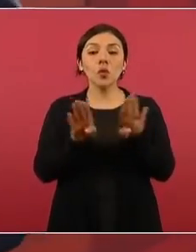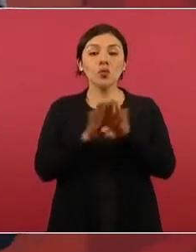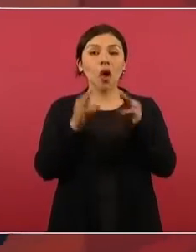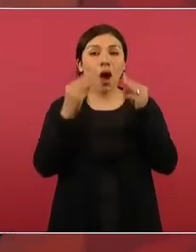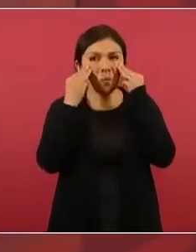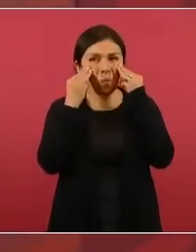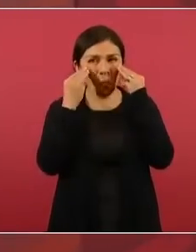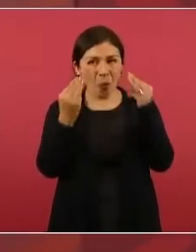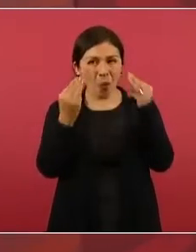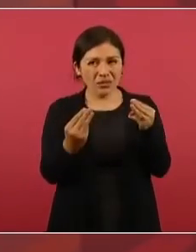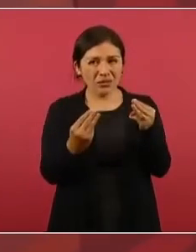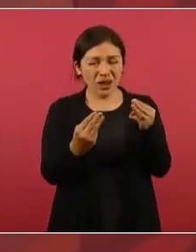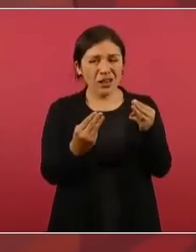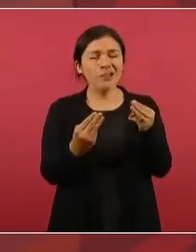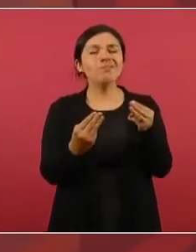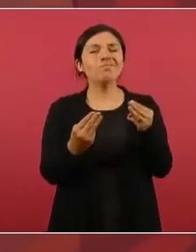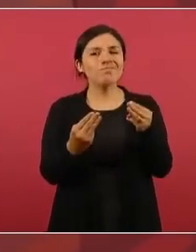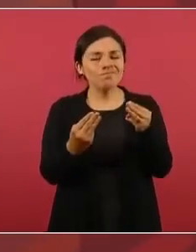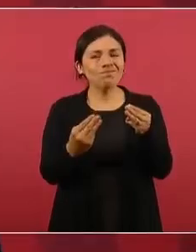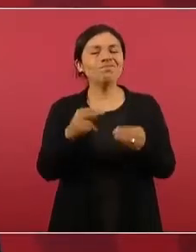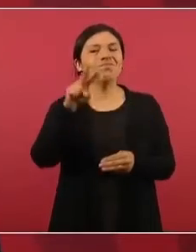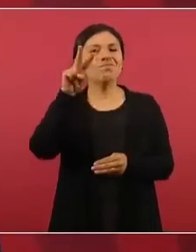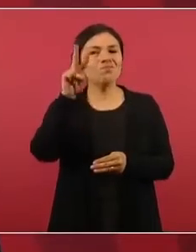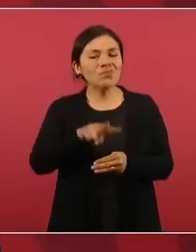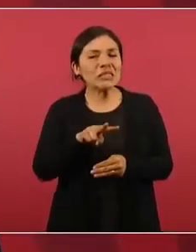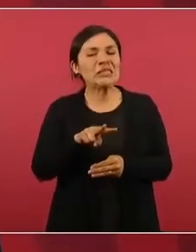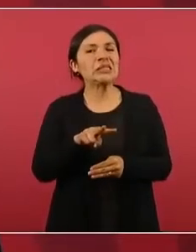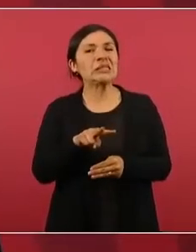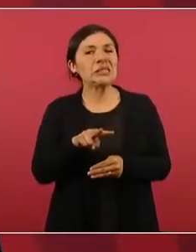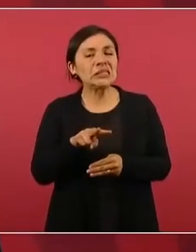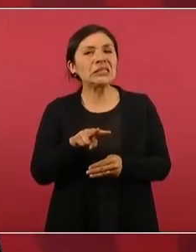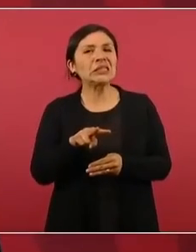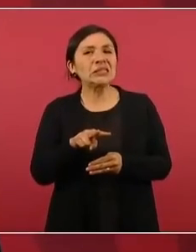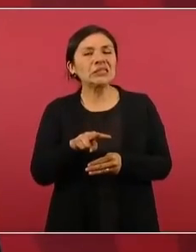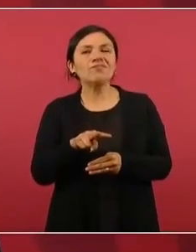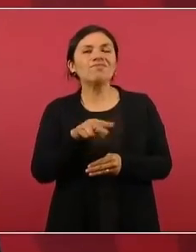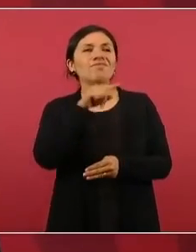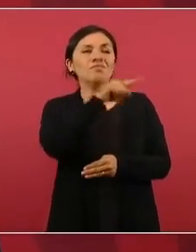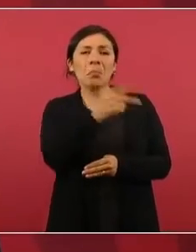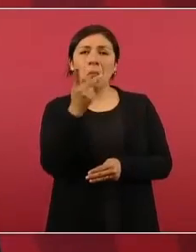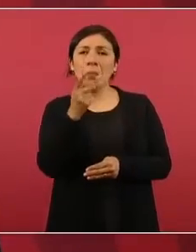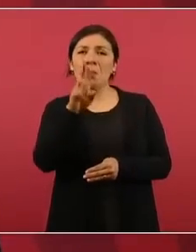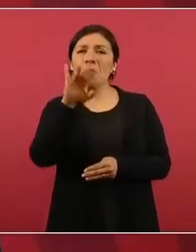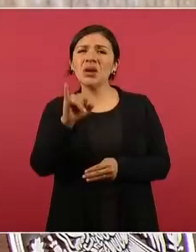mostrar los signos de descomposición